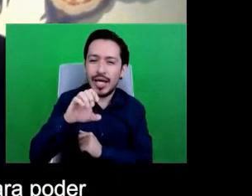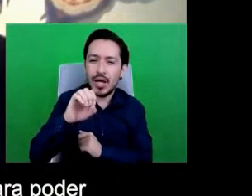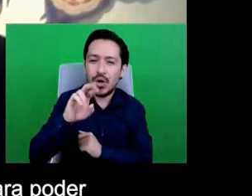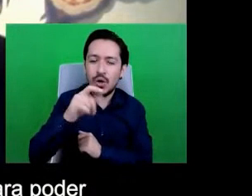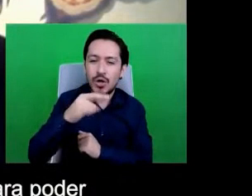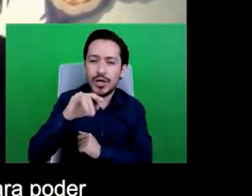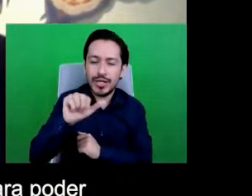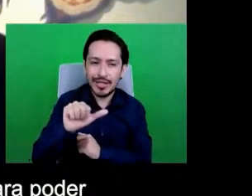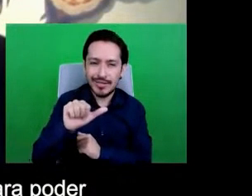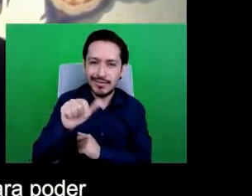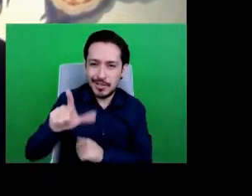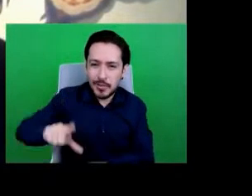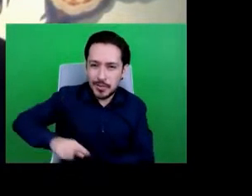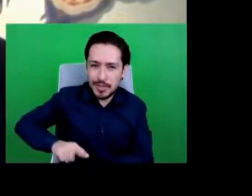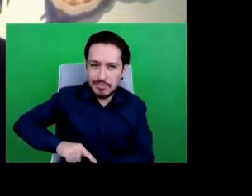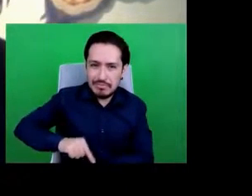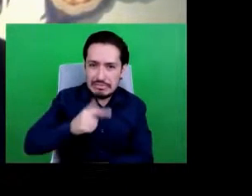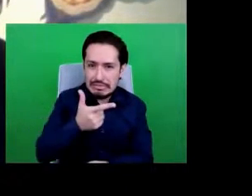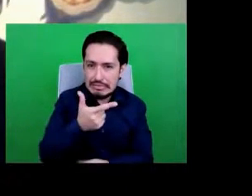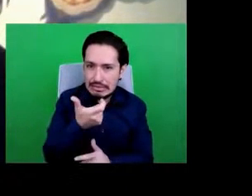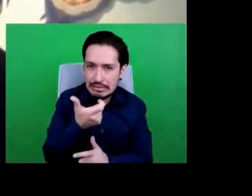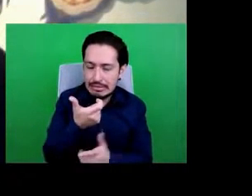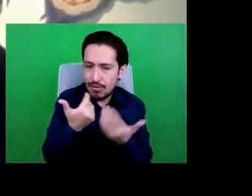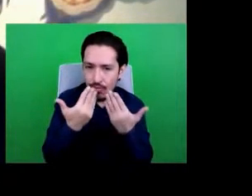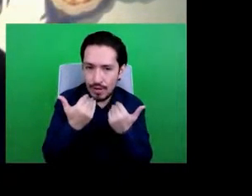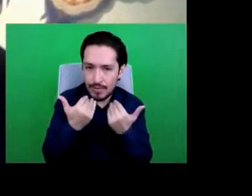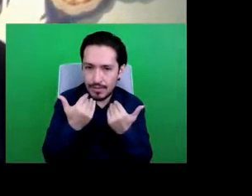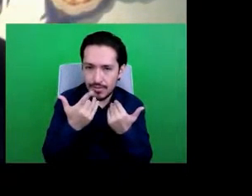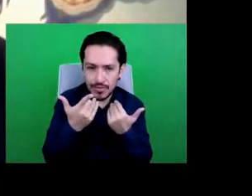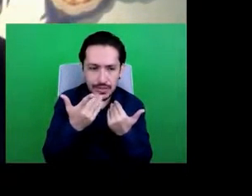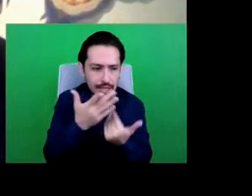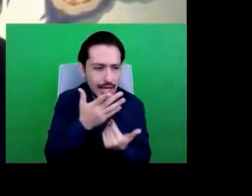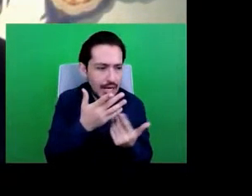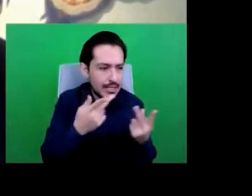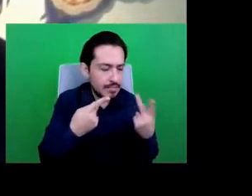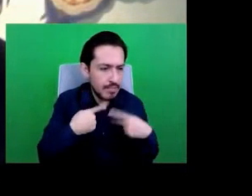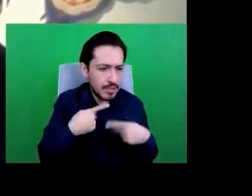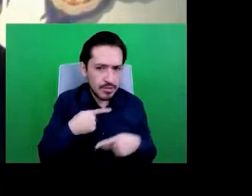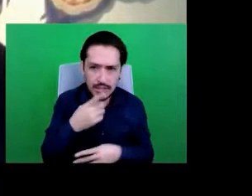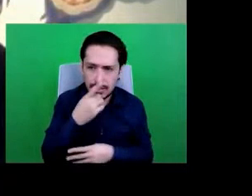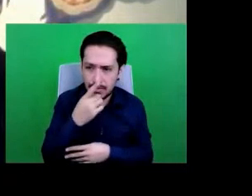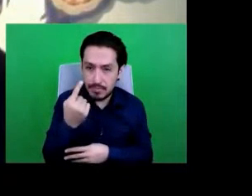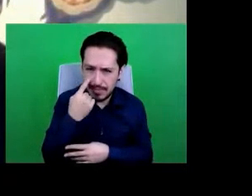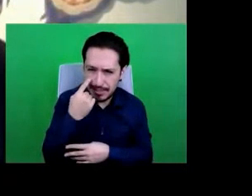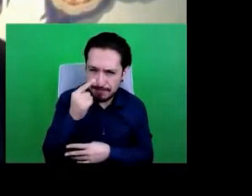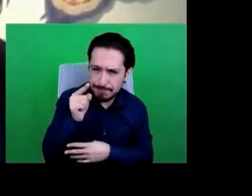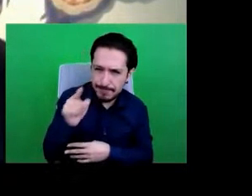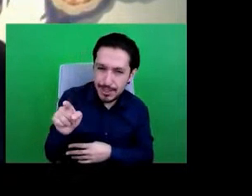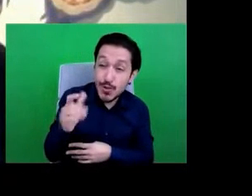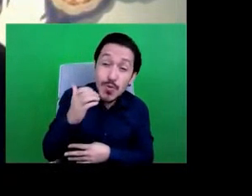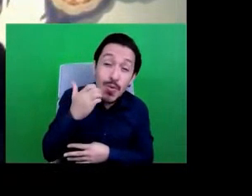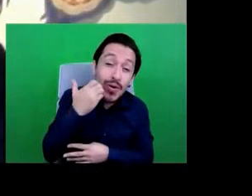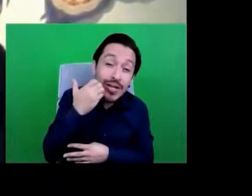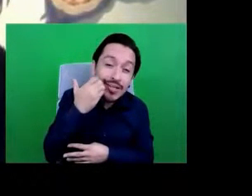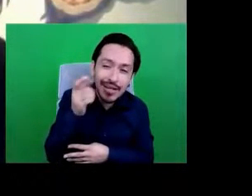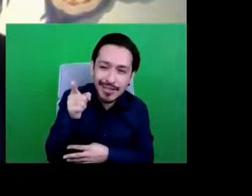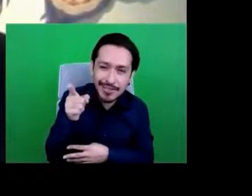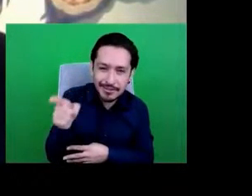para poder restaurar edificios, entonces les dijeron a los desarrolladores, si quieres construir